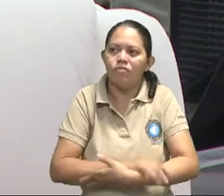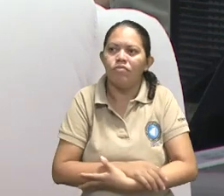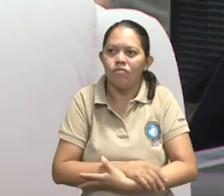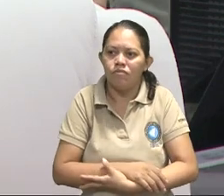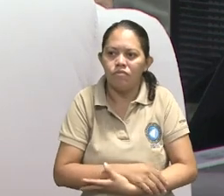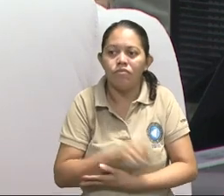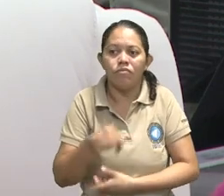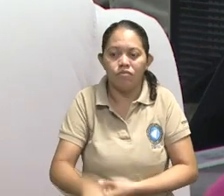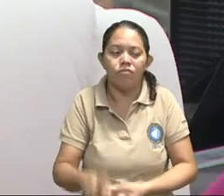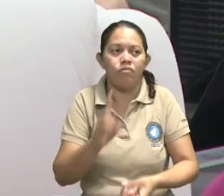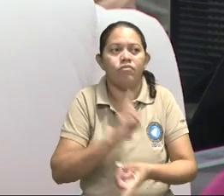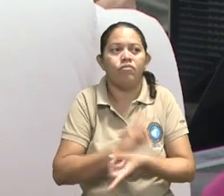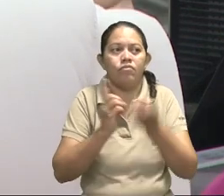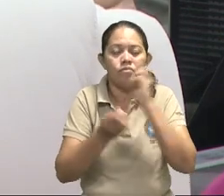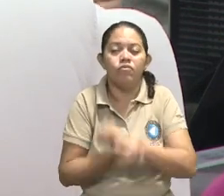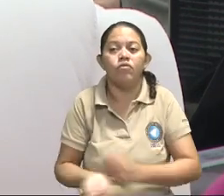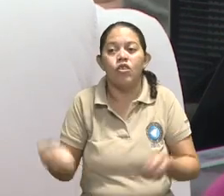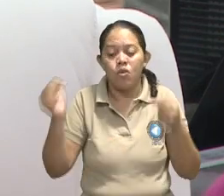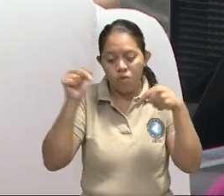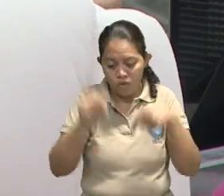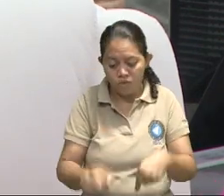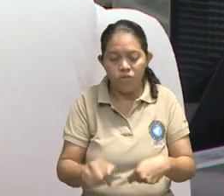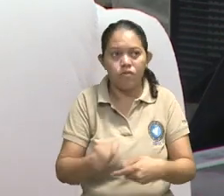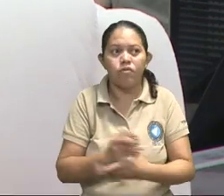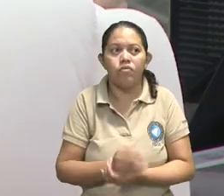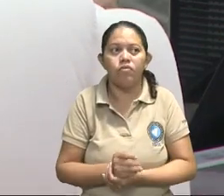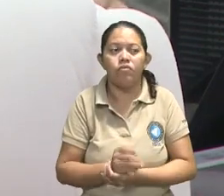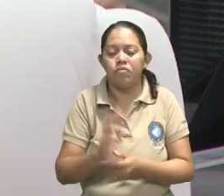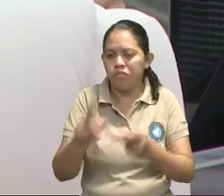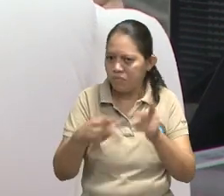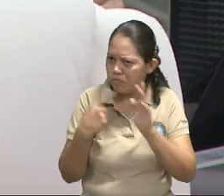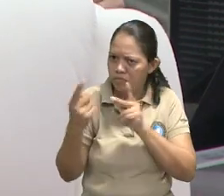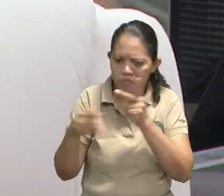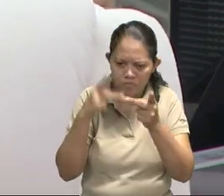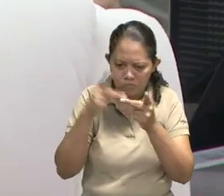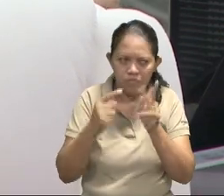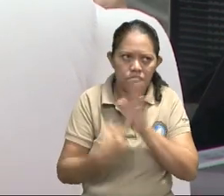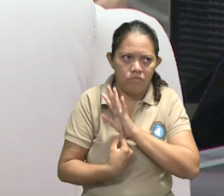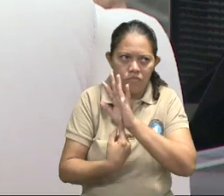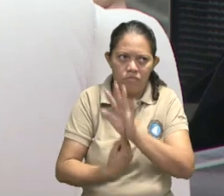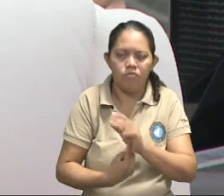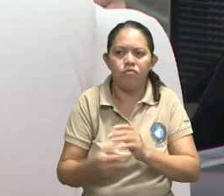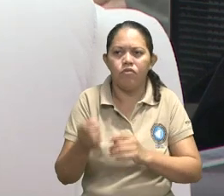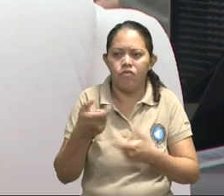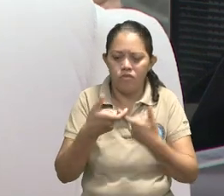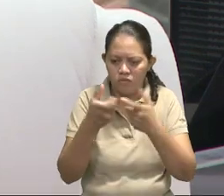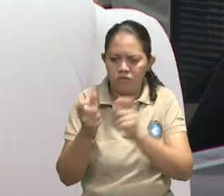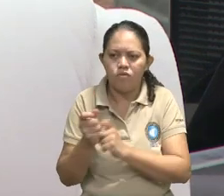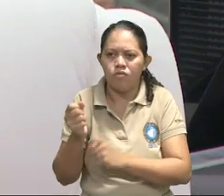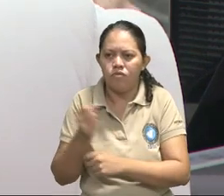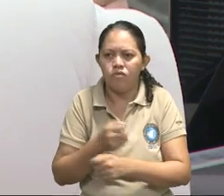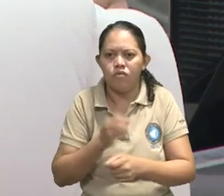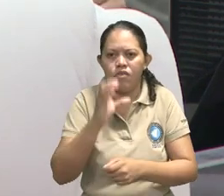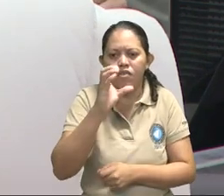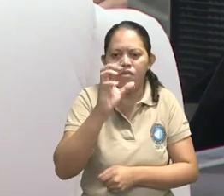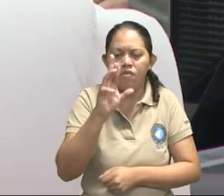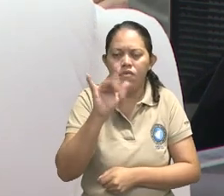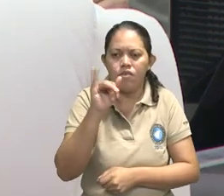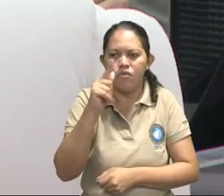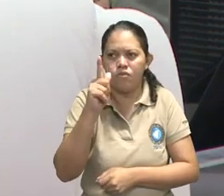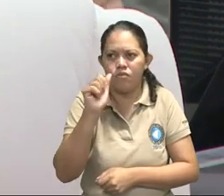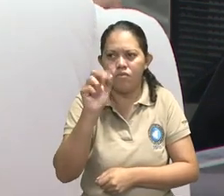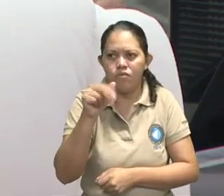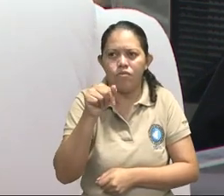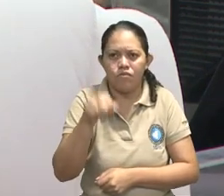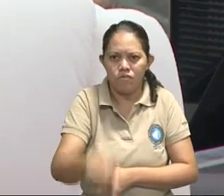hacer esta modificación que hoy nos presenta correctamente la Comisión de Infraestructura